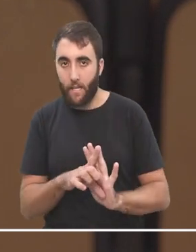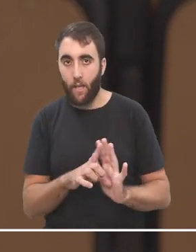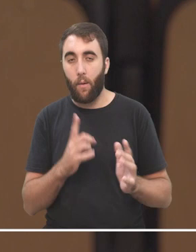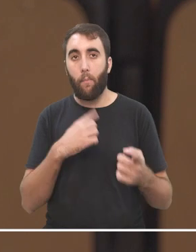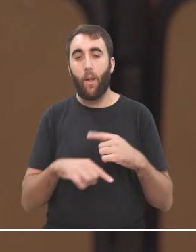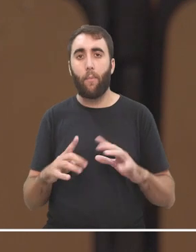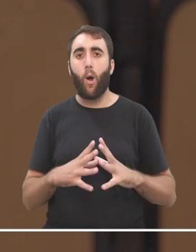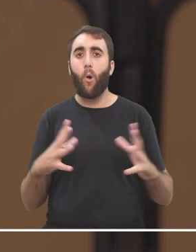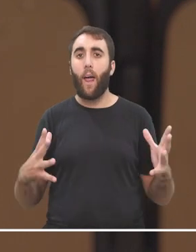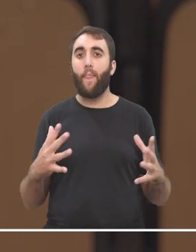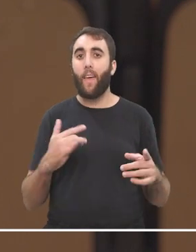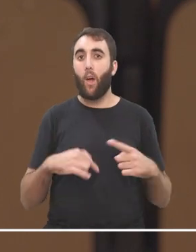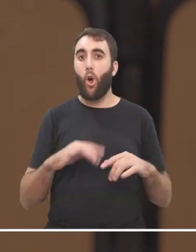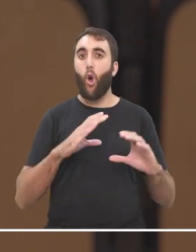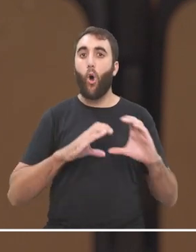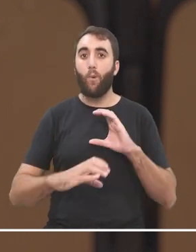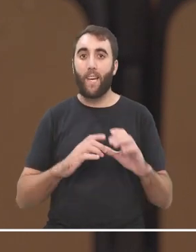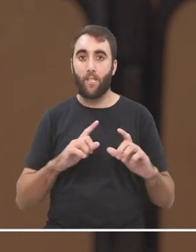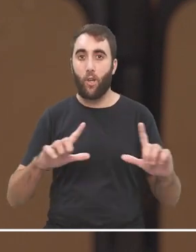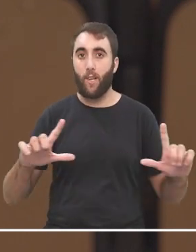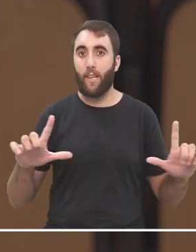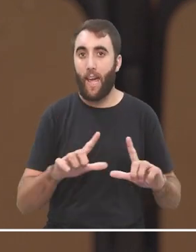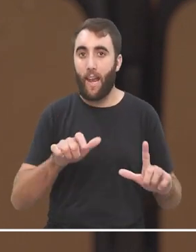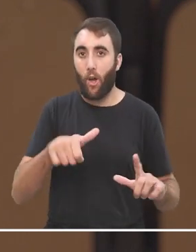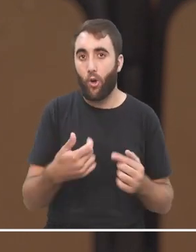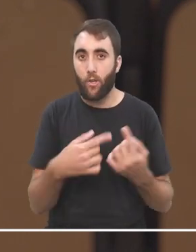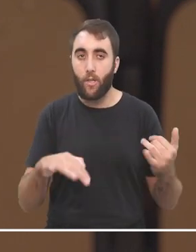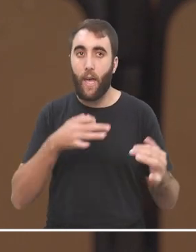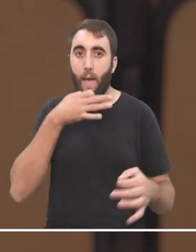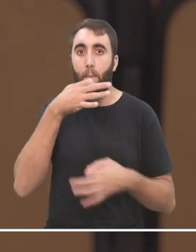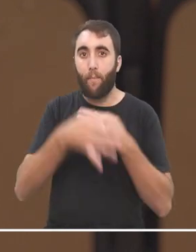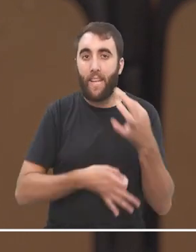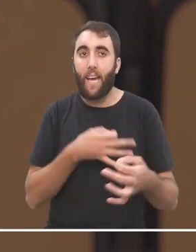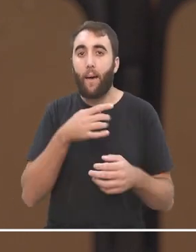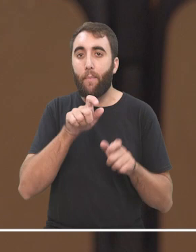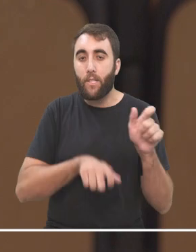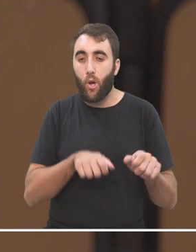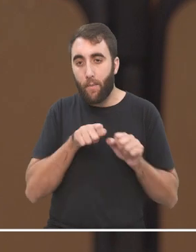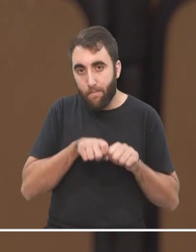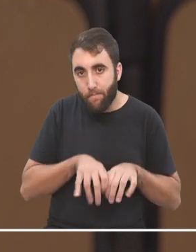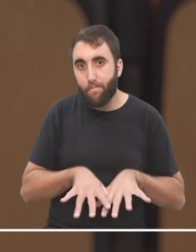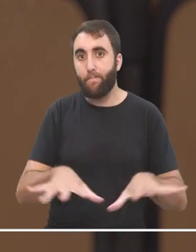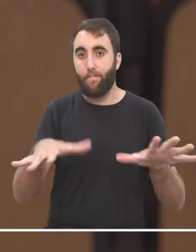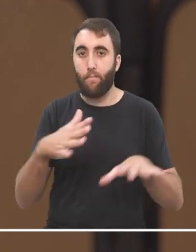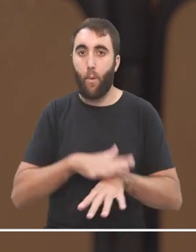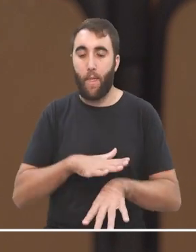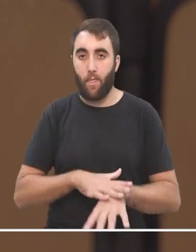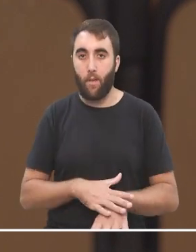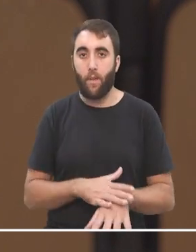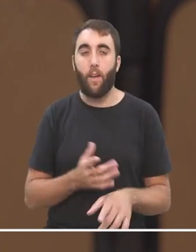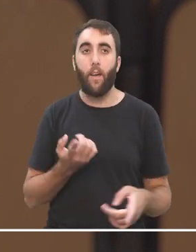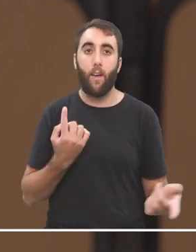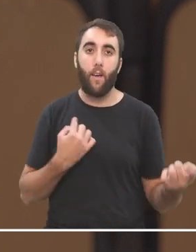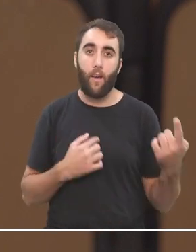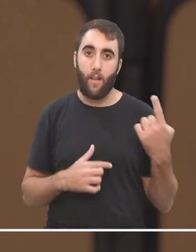democracia, como por ejemplo los medios de comunicación, que son los que explican a la ciudadanía lo que está pasando en todo momento.